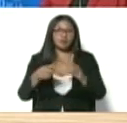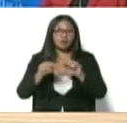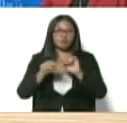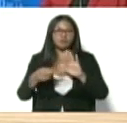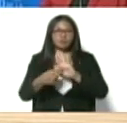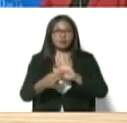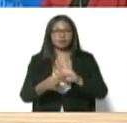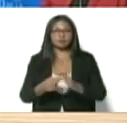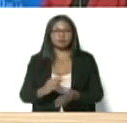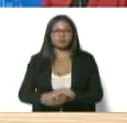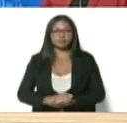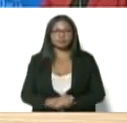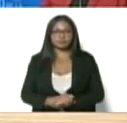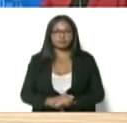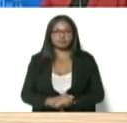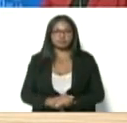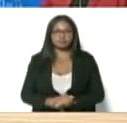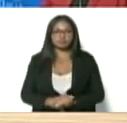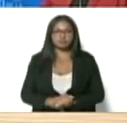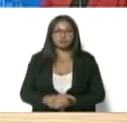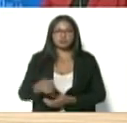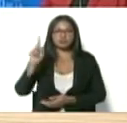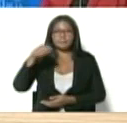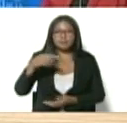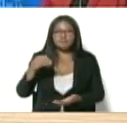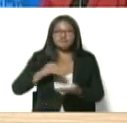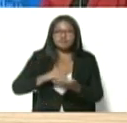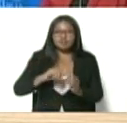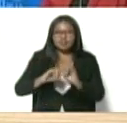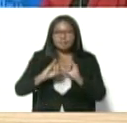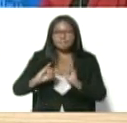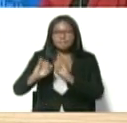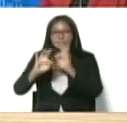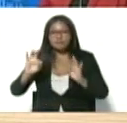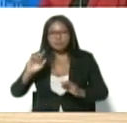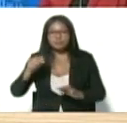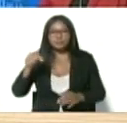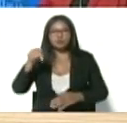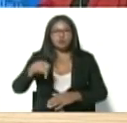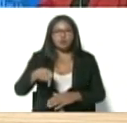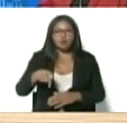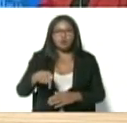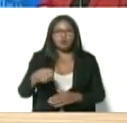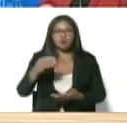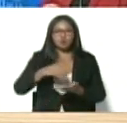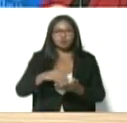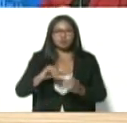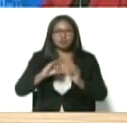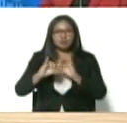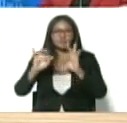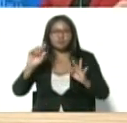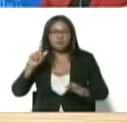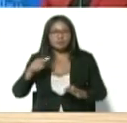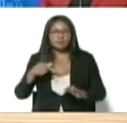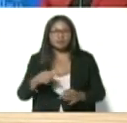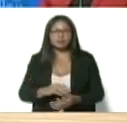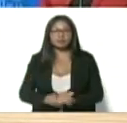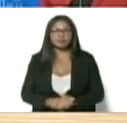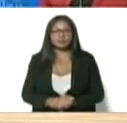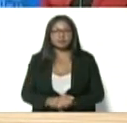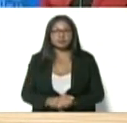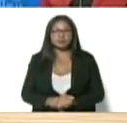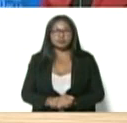ejecútese y además aplicarlas y hoy podemos dar un dato contundente muy